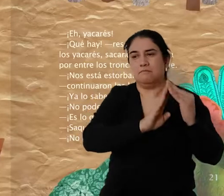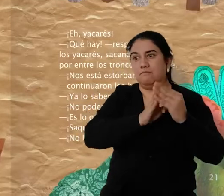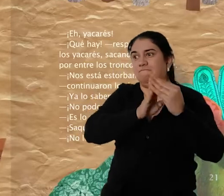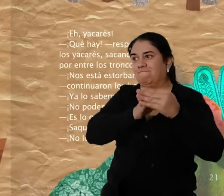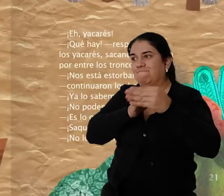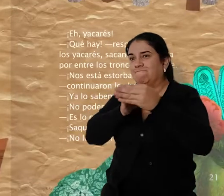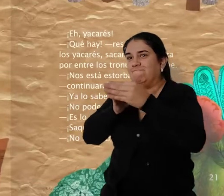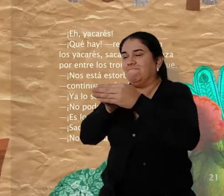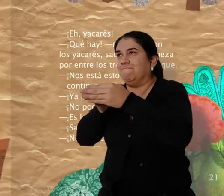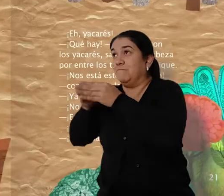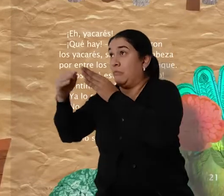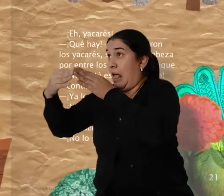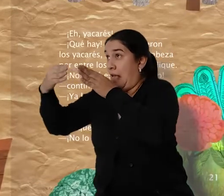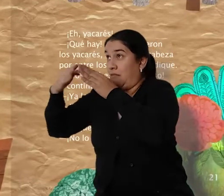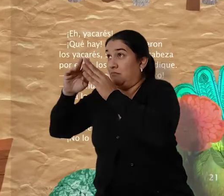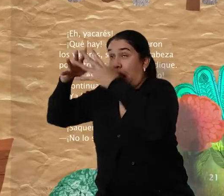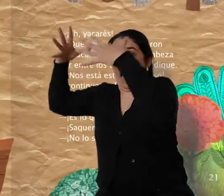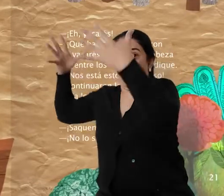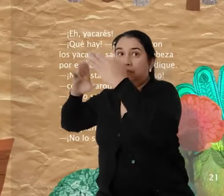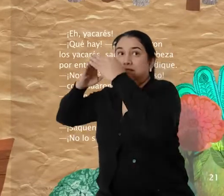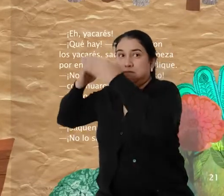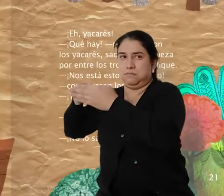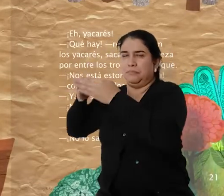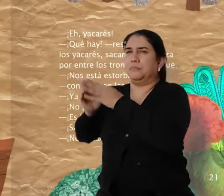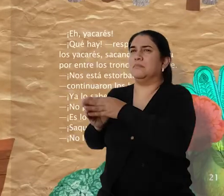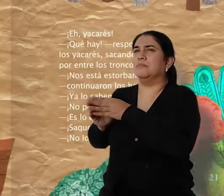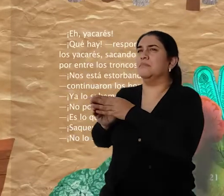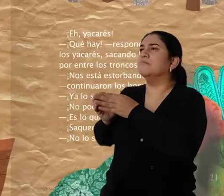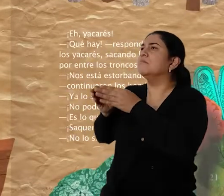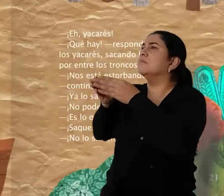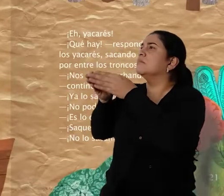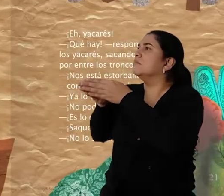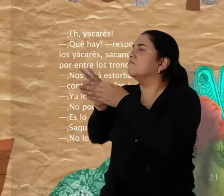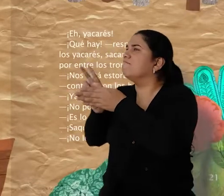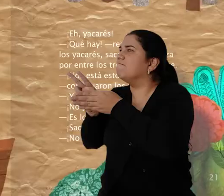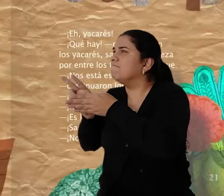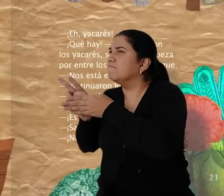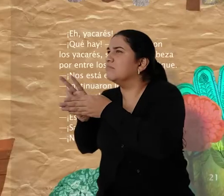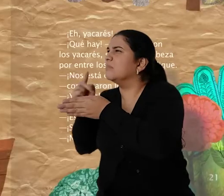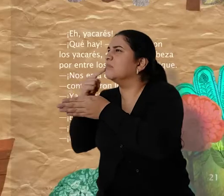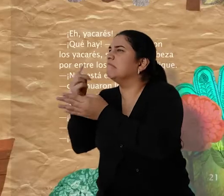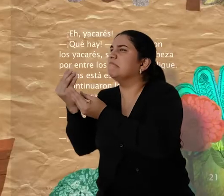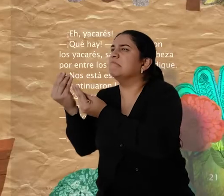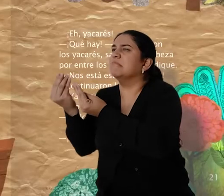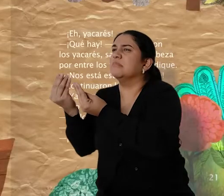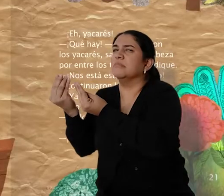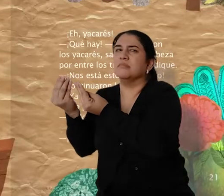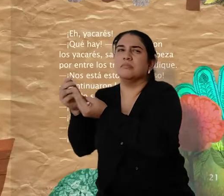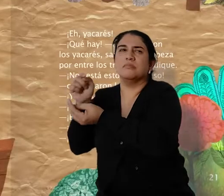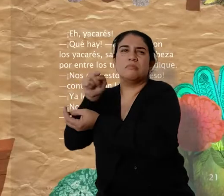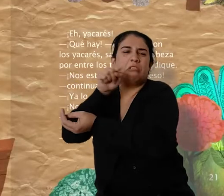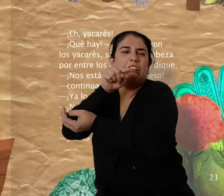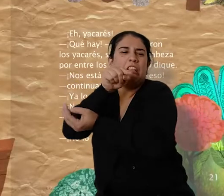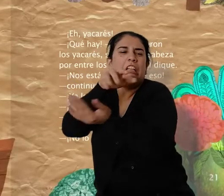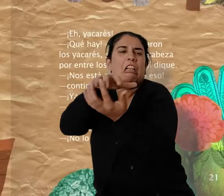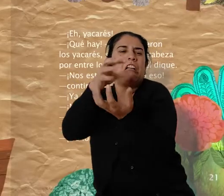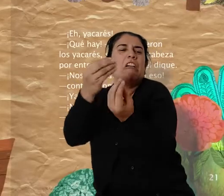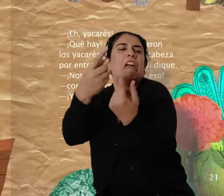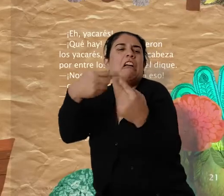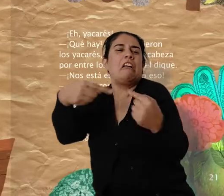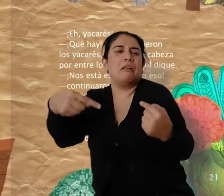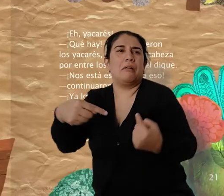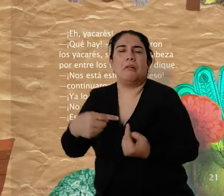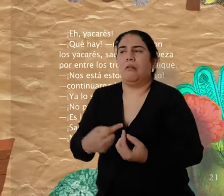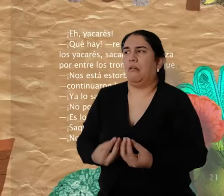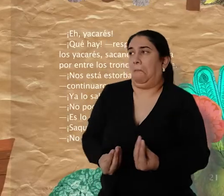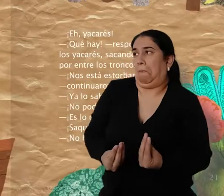Pero después volvió otra vez al dique y los hombres del bote gritaron. yacarés! ¿Qué hay? Respondieron los